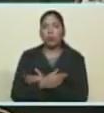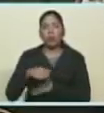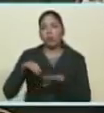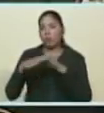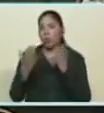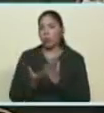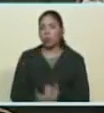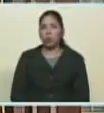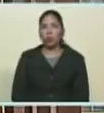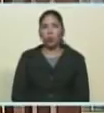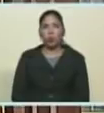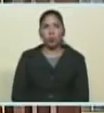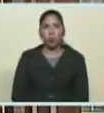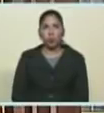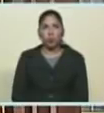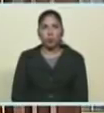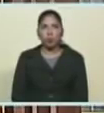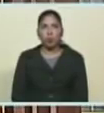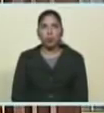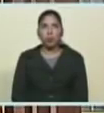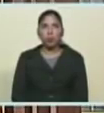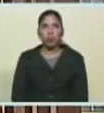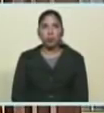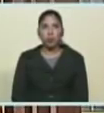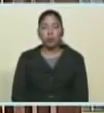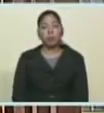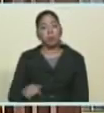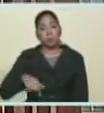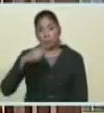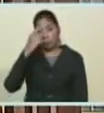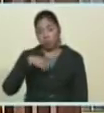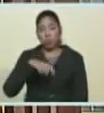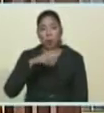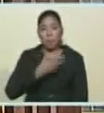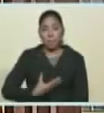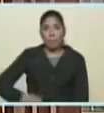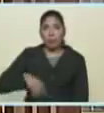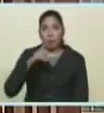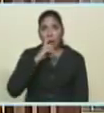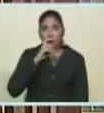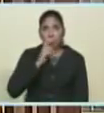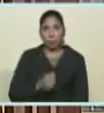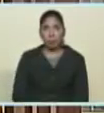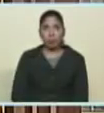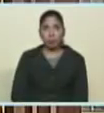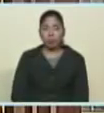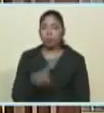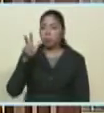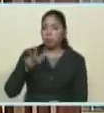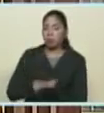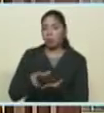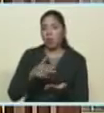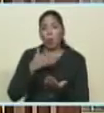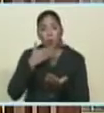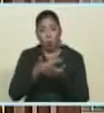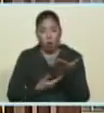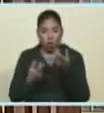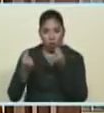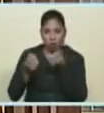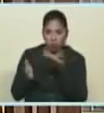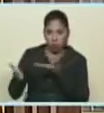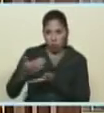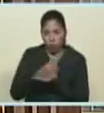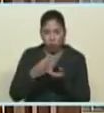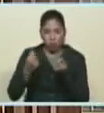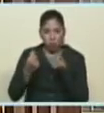mundo. Se somete a consideración del ciudadano presidente de la República la propuesta de aprobación de recursos extraordinarios para